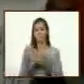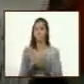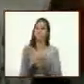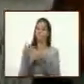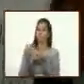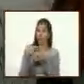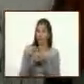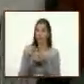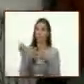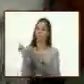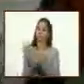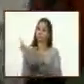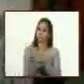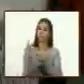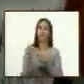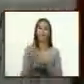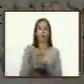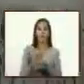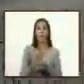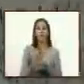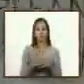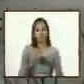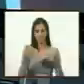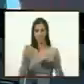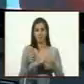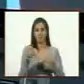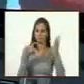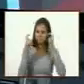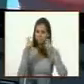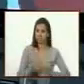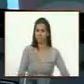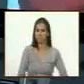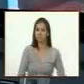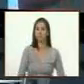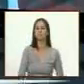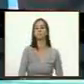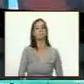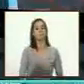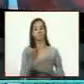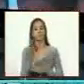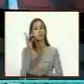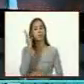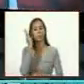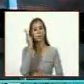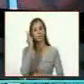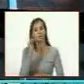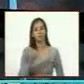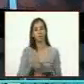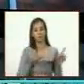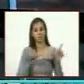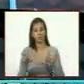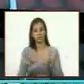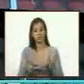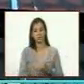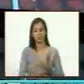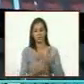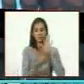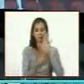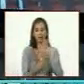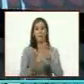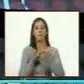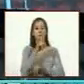y apoyo en pro de una pronta recuperación. Nos vamos con Angélica Ramírez, quien ya está preparada para